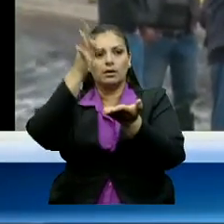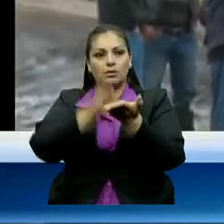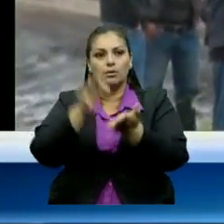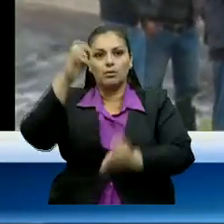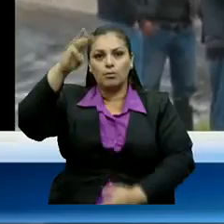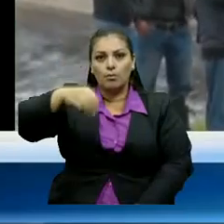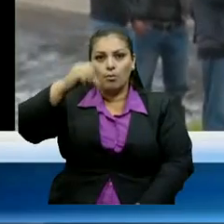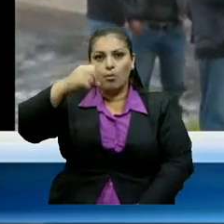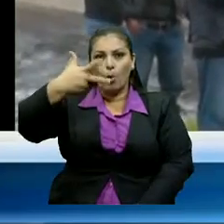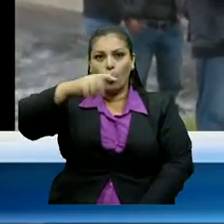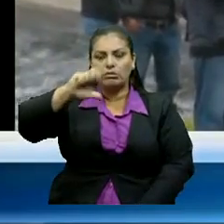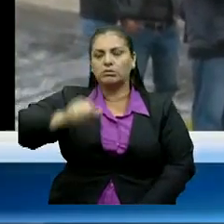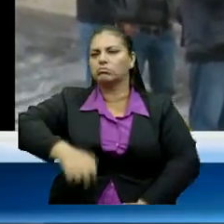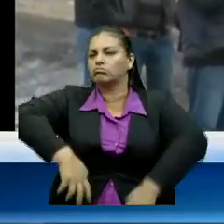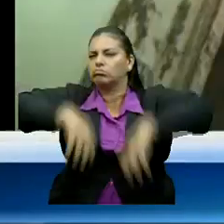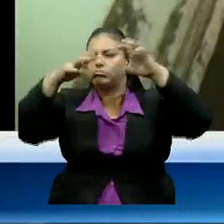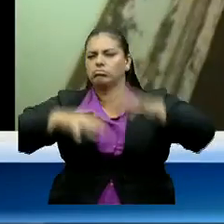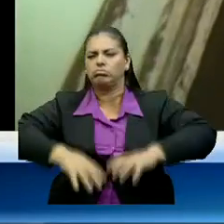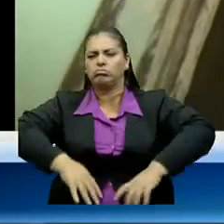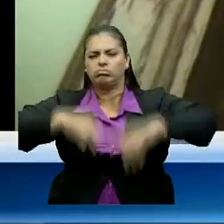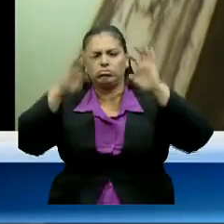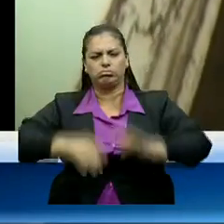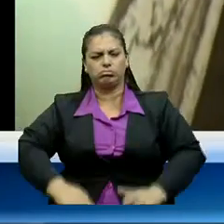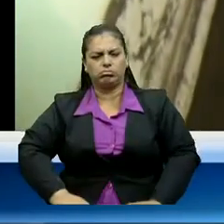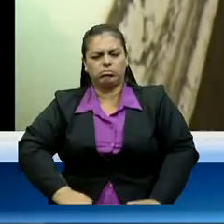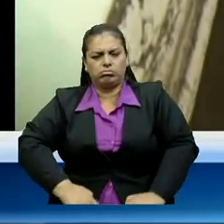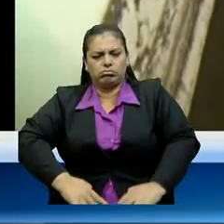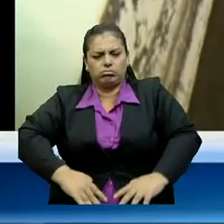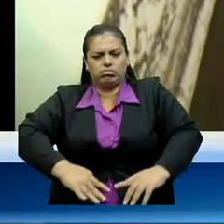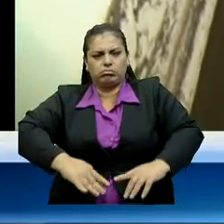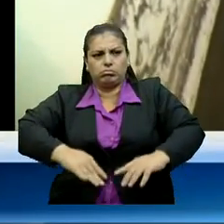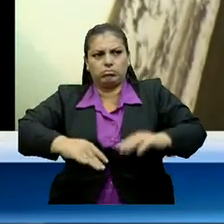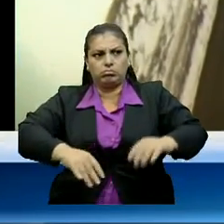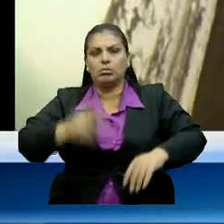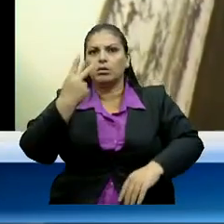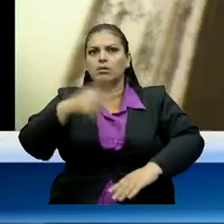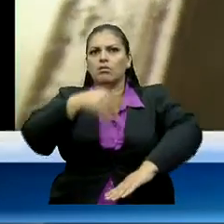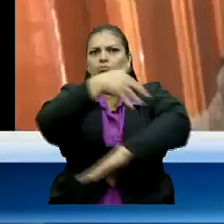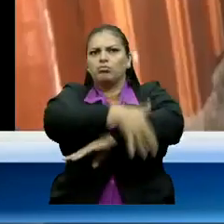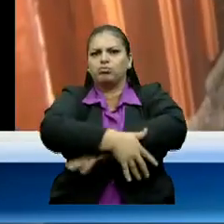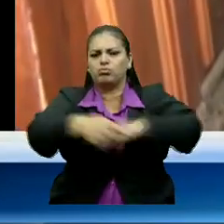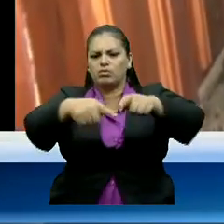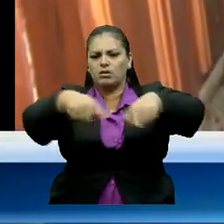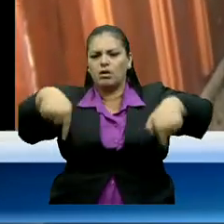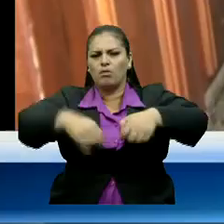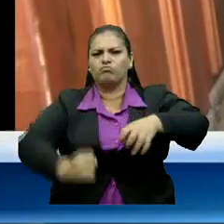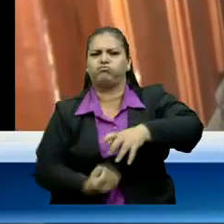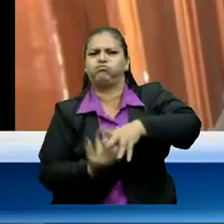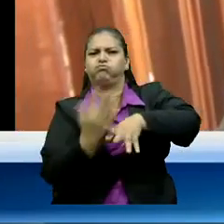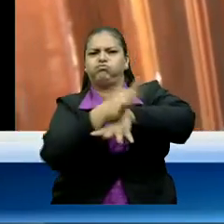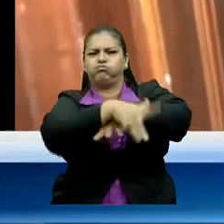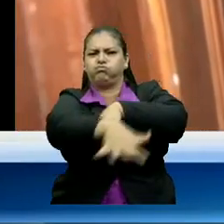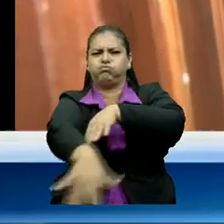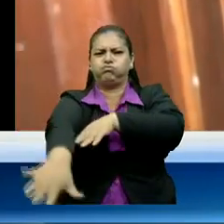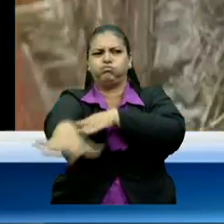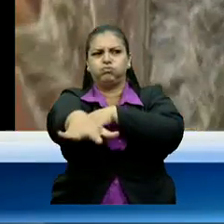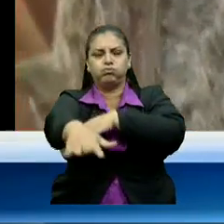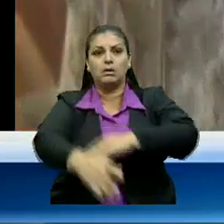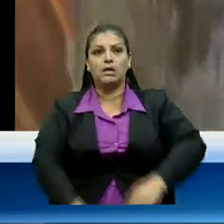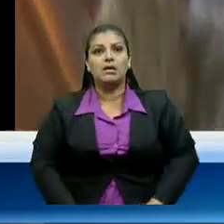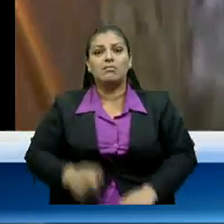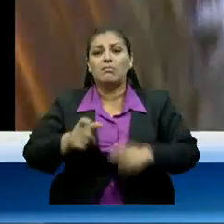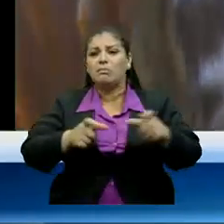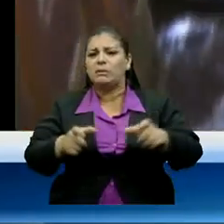lluvias provocaron inundaciones y colapsó el alcantarillado. Los moradores tuvieron que trabajar para sacar el agua de